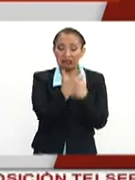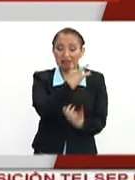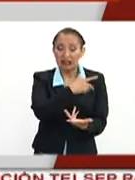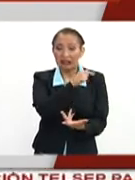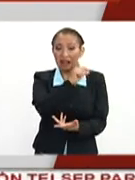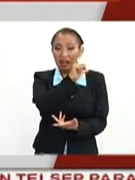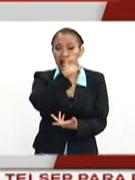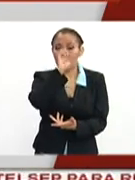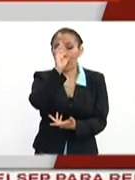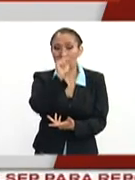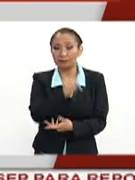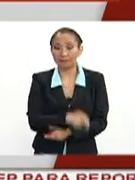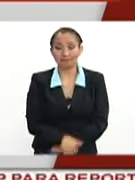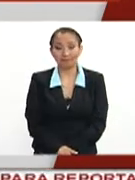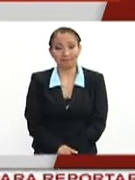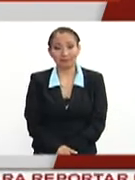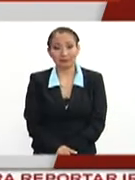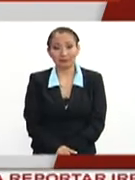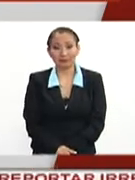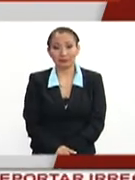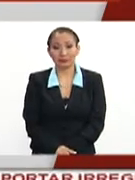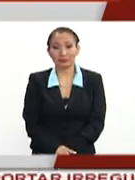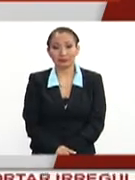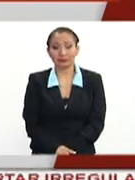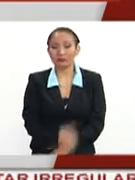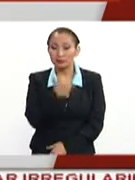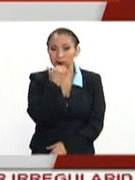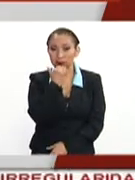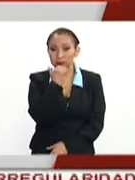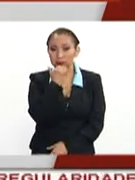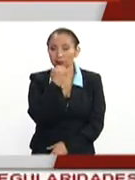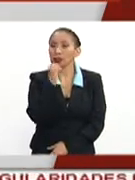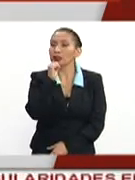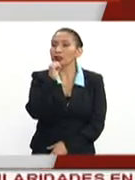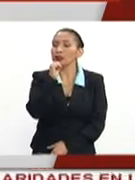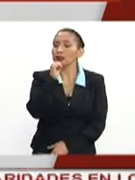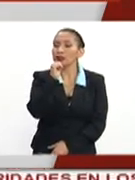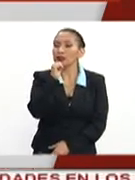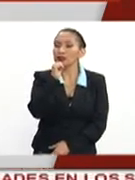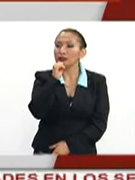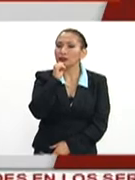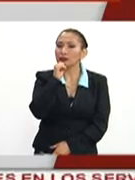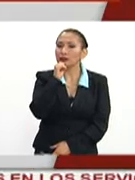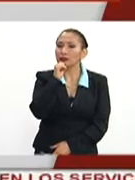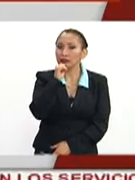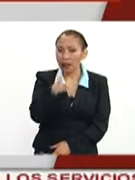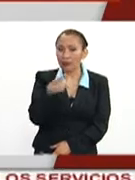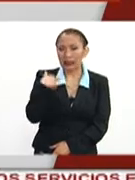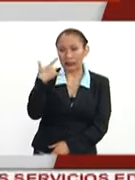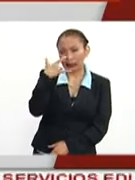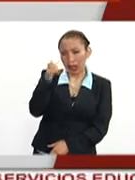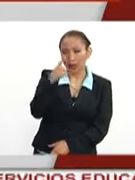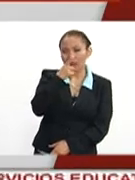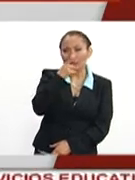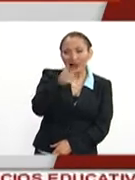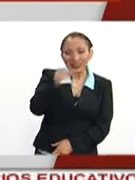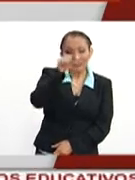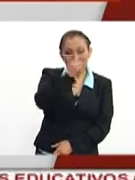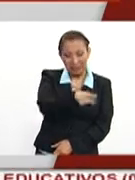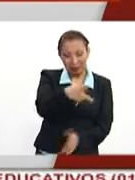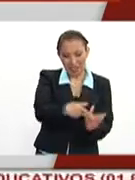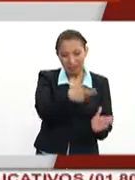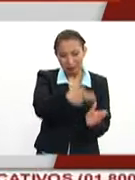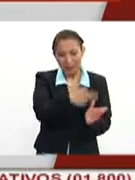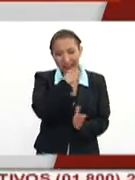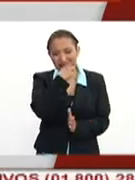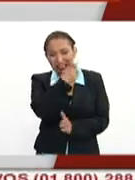del Telecán. Y bueno, también Gabriel, resulta curioso mencionar que de estas veces